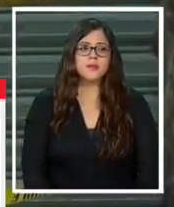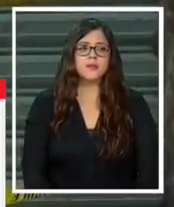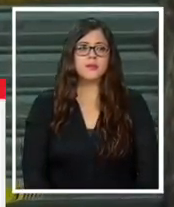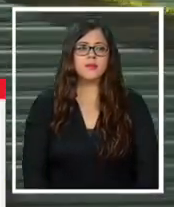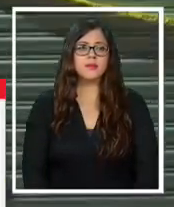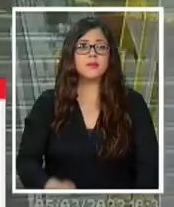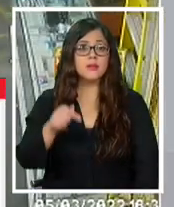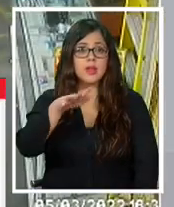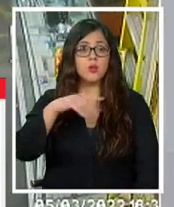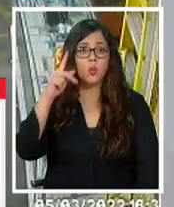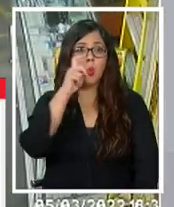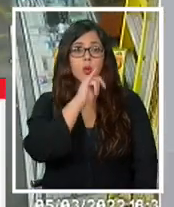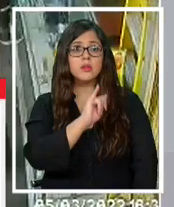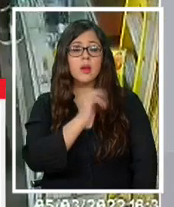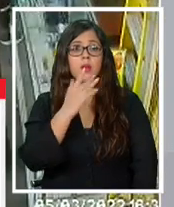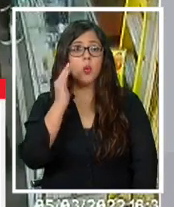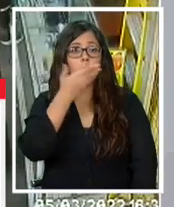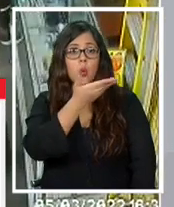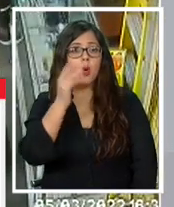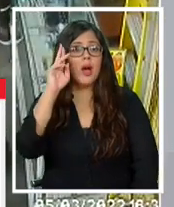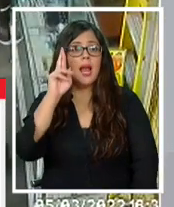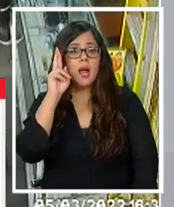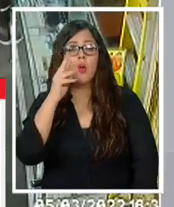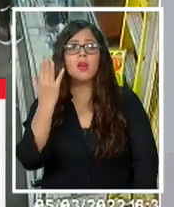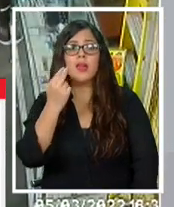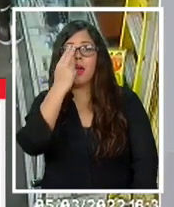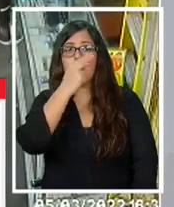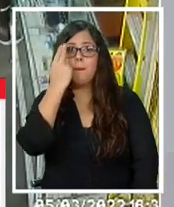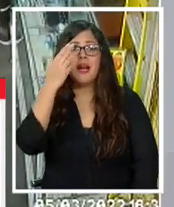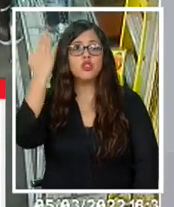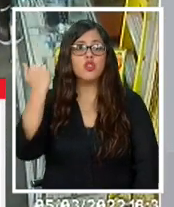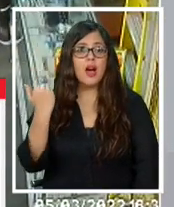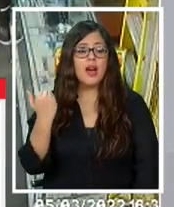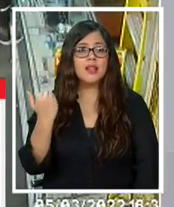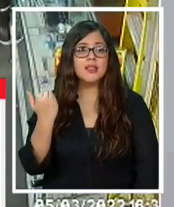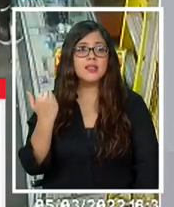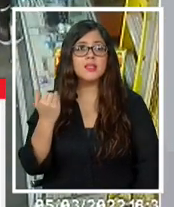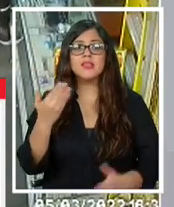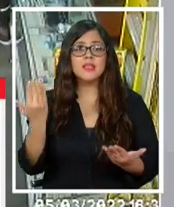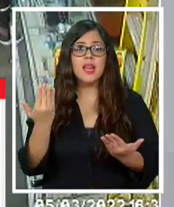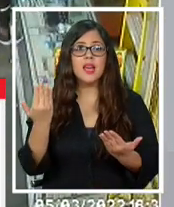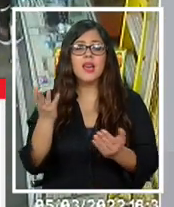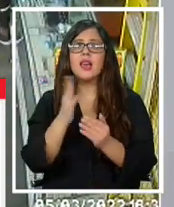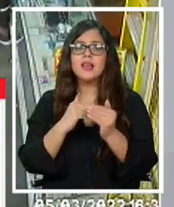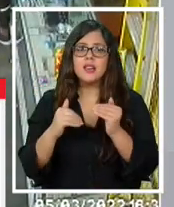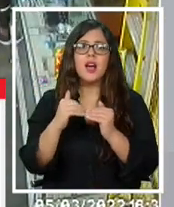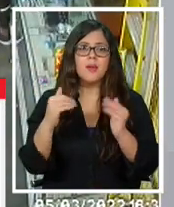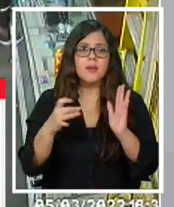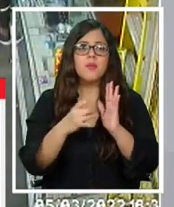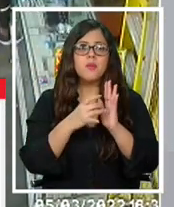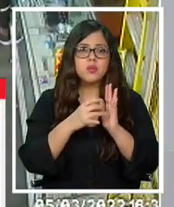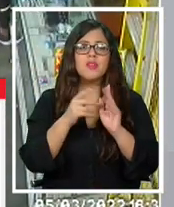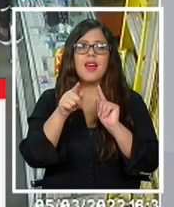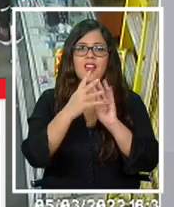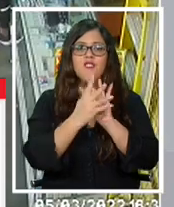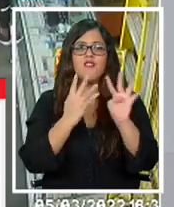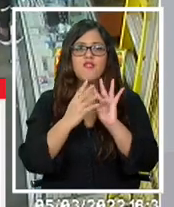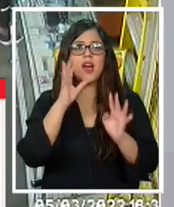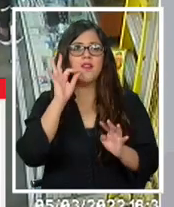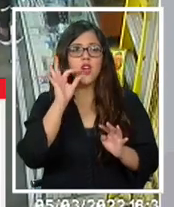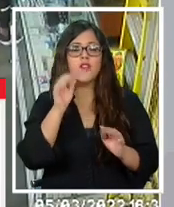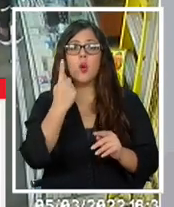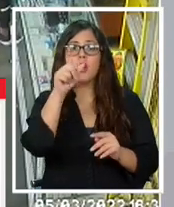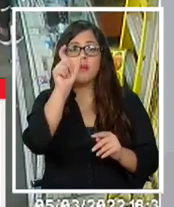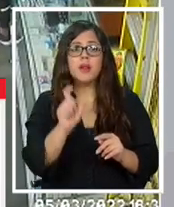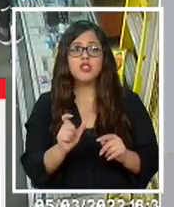Un hecho bastante complejo porque ustedes recordarán, en marzo, hace muy pocas semanas atrás, ocurrió también un crimen en el Persa Biobío, donde